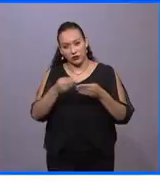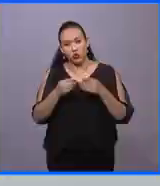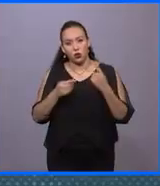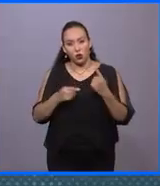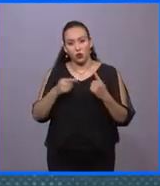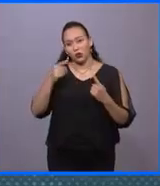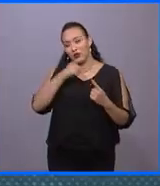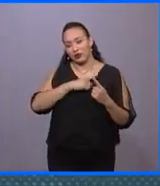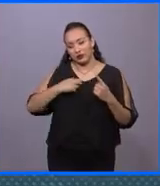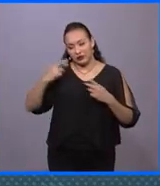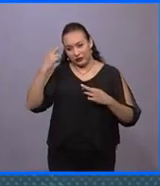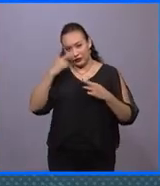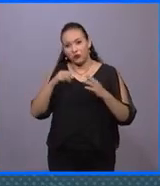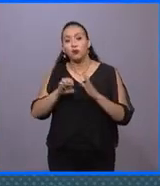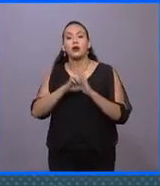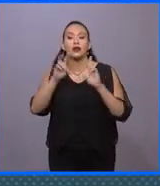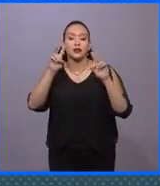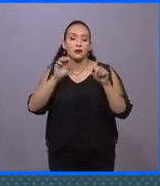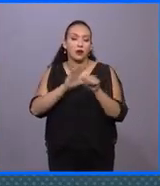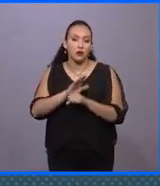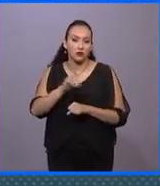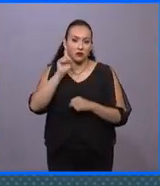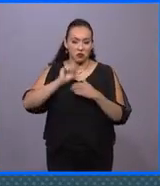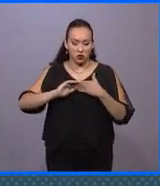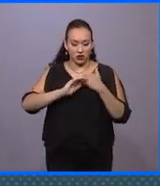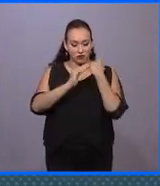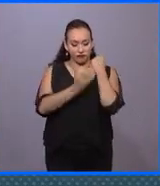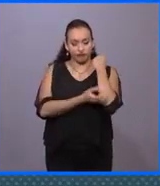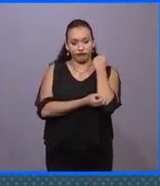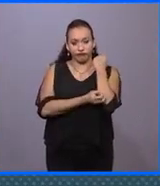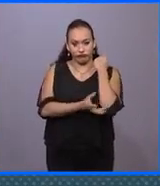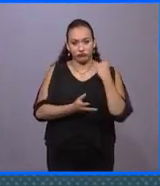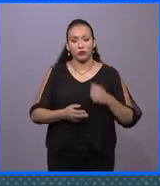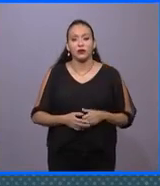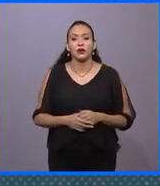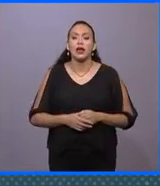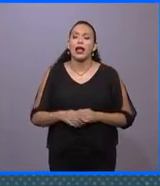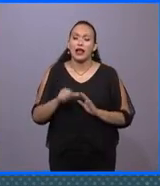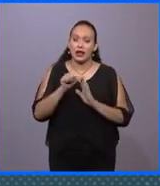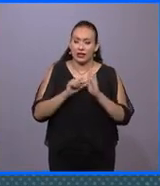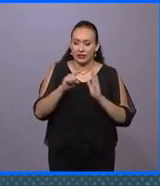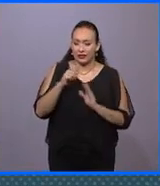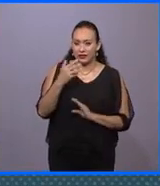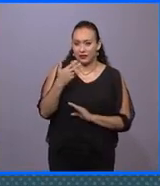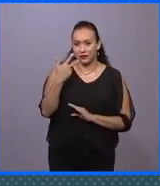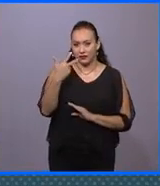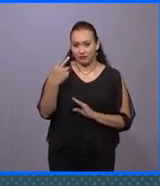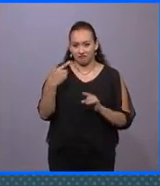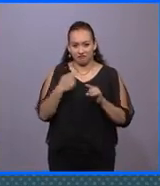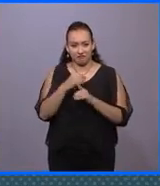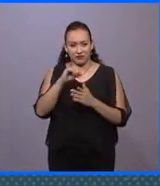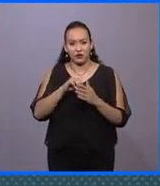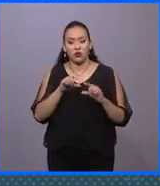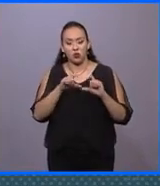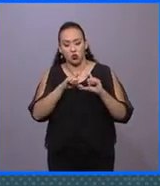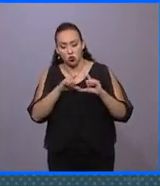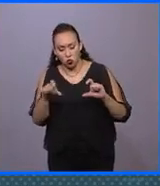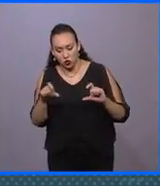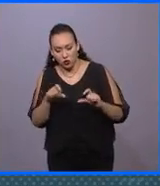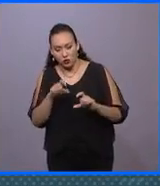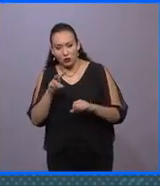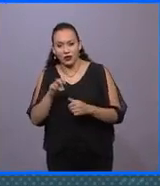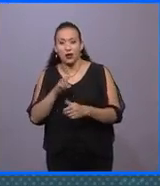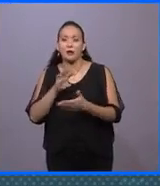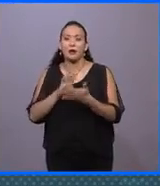de rubro, interrupción del embarazo. Es inconstitucional el artículo 158, fracción cuarta, última parte del Código